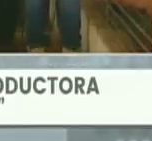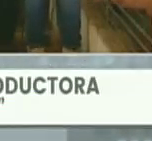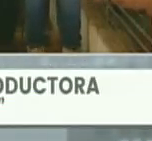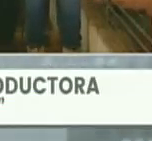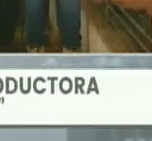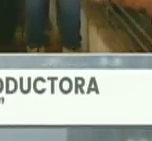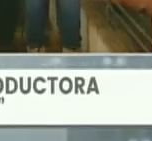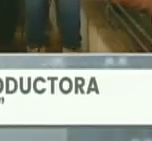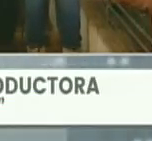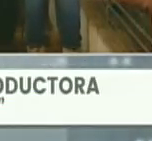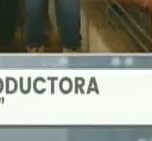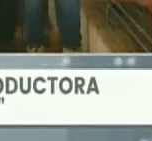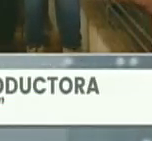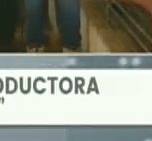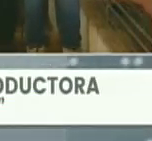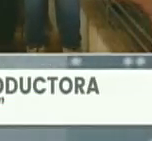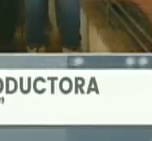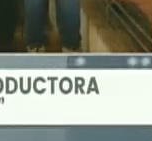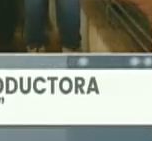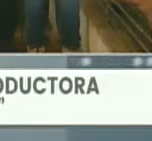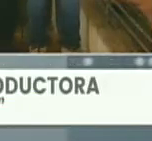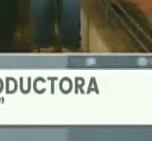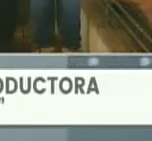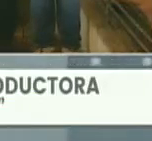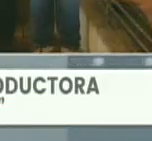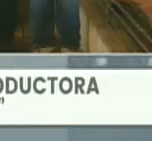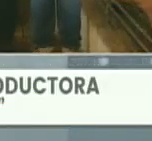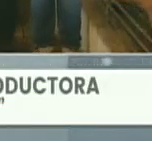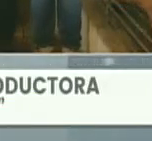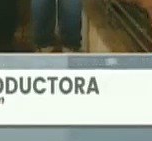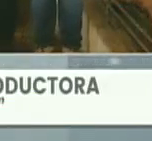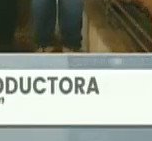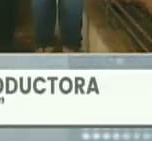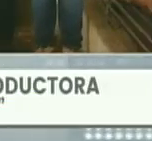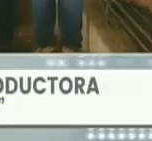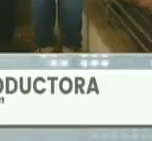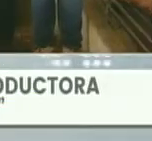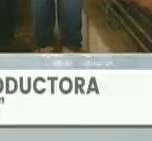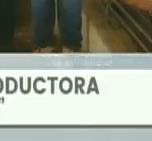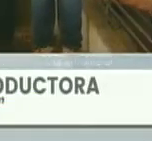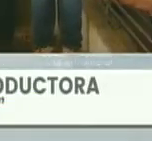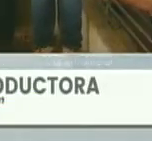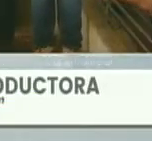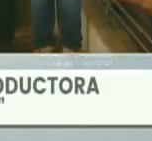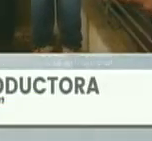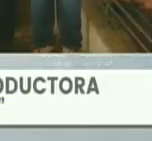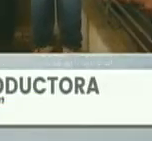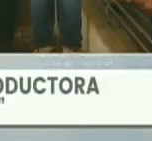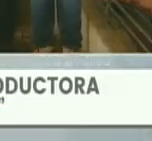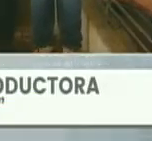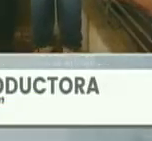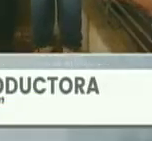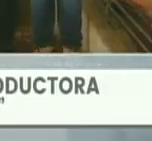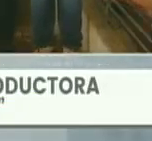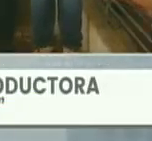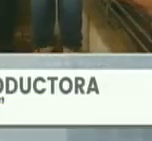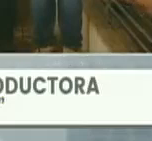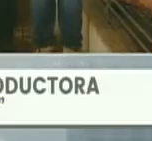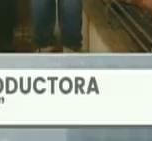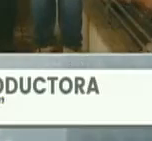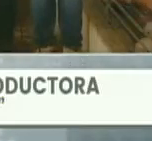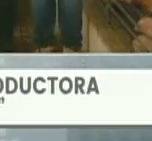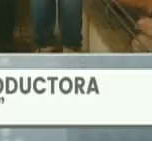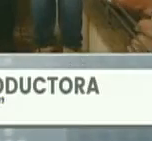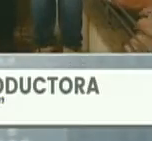Excelente, Amílcar. Muchas gracias, Leomeris. Ahí están presentes también el doctor William